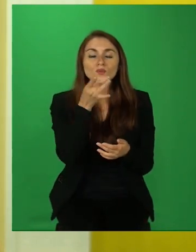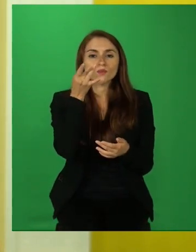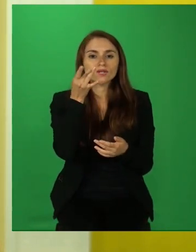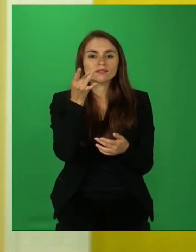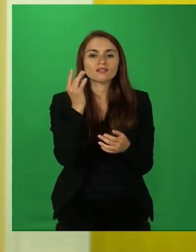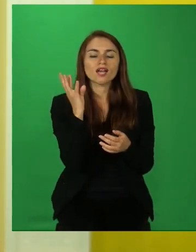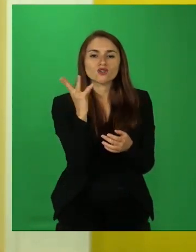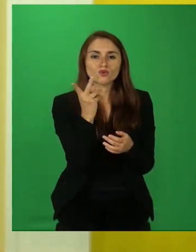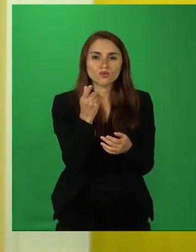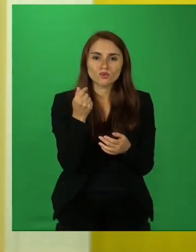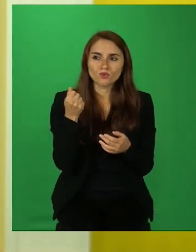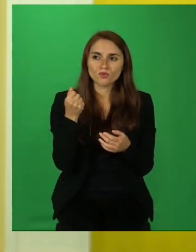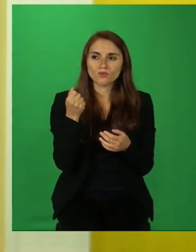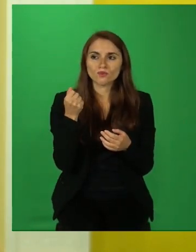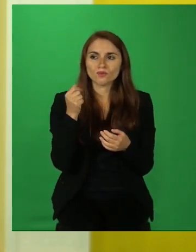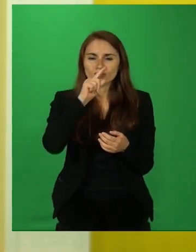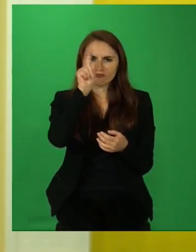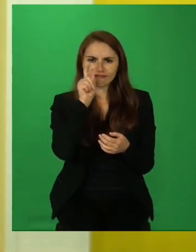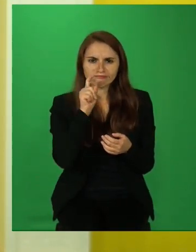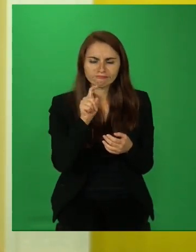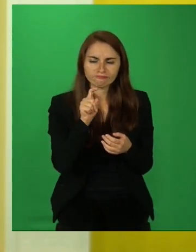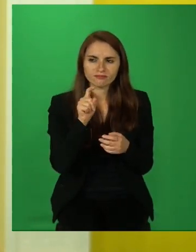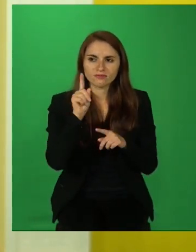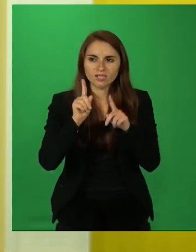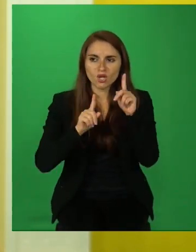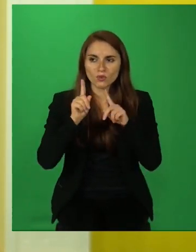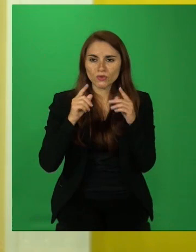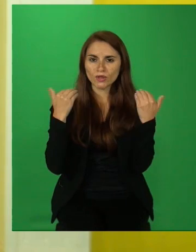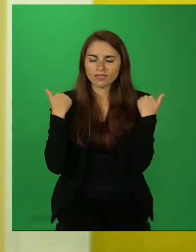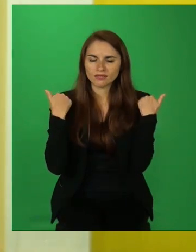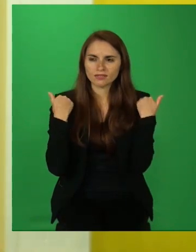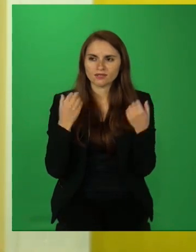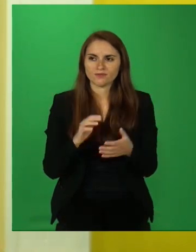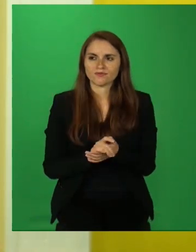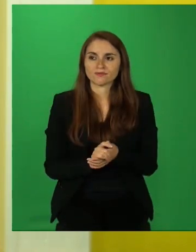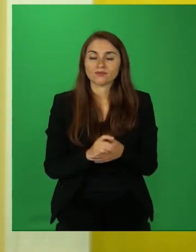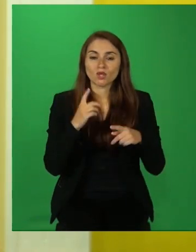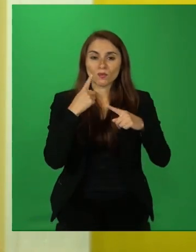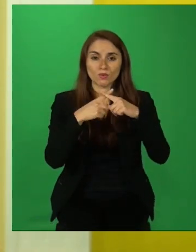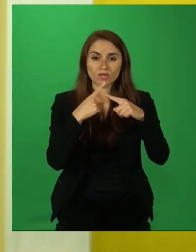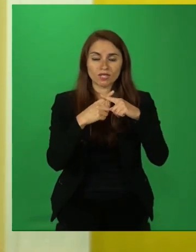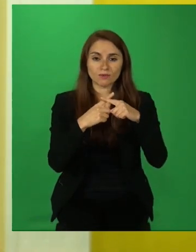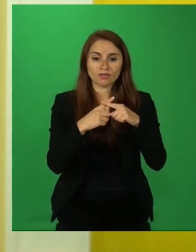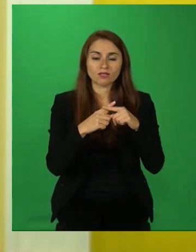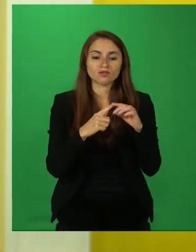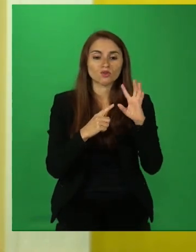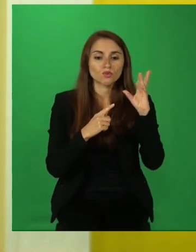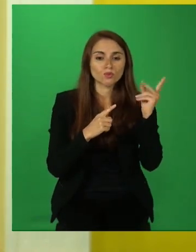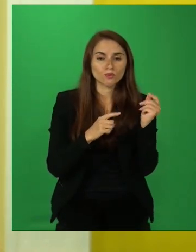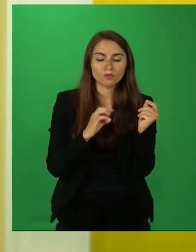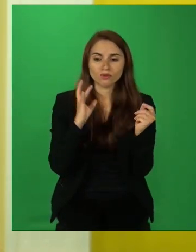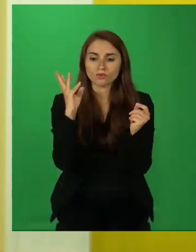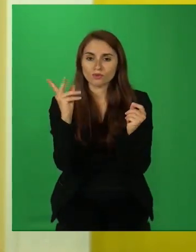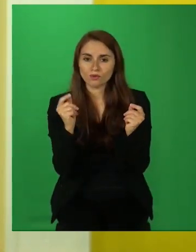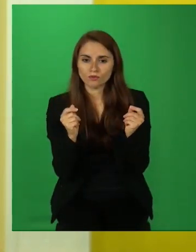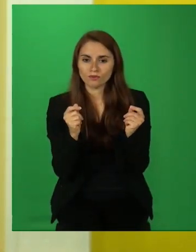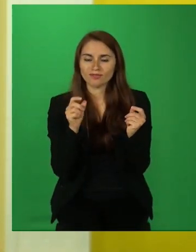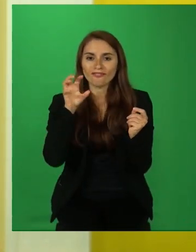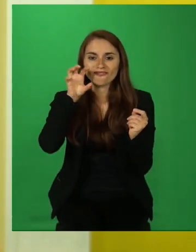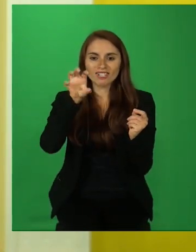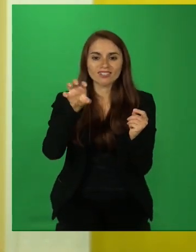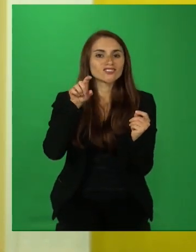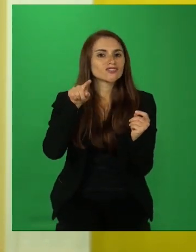desconocido en los siguientes ejercicios es decir hay una multiplicación de números enteros y hay un factor